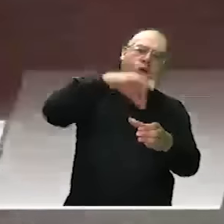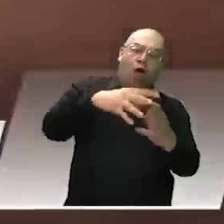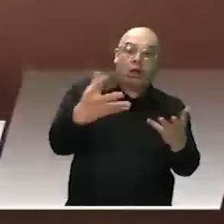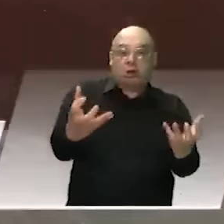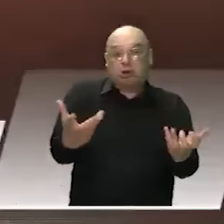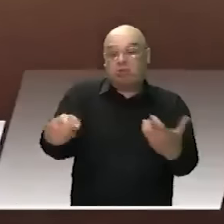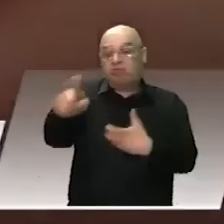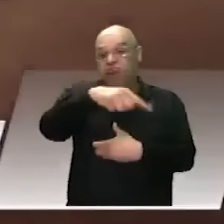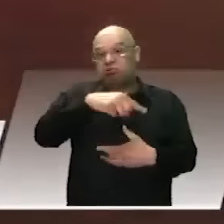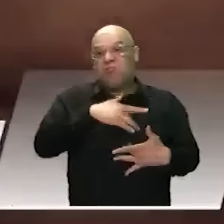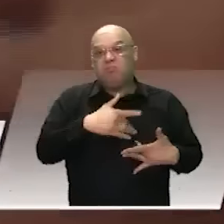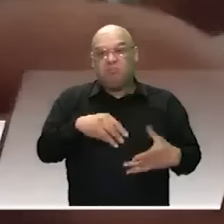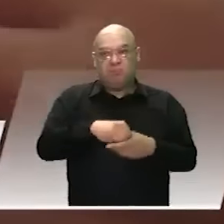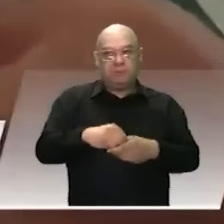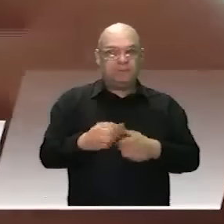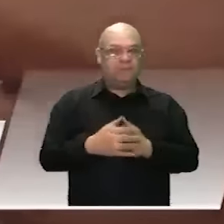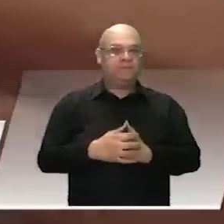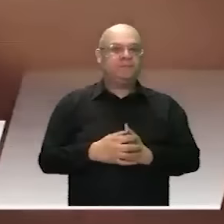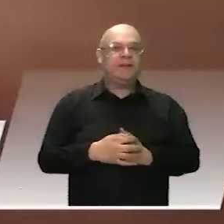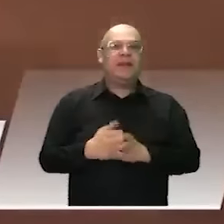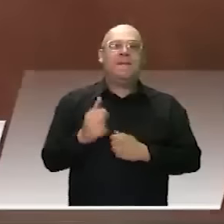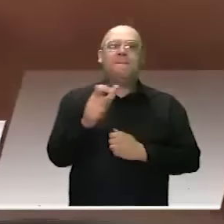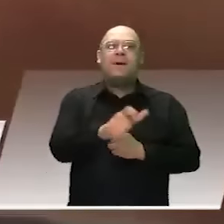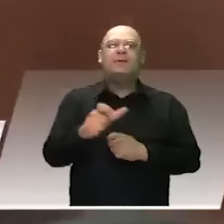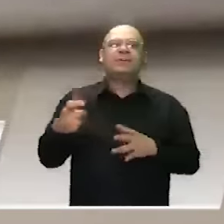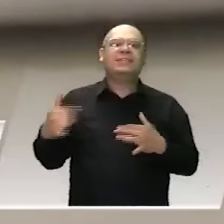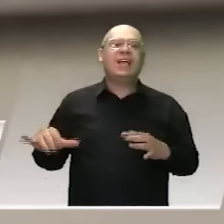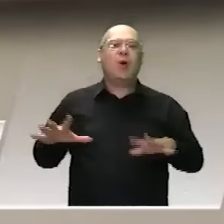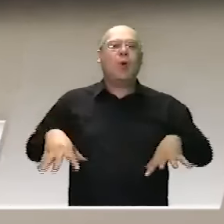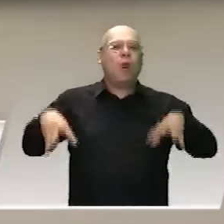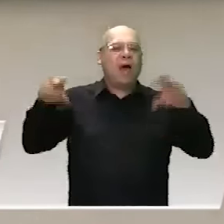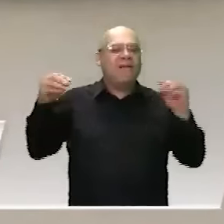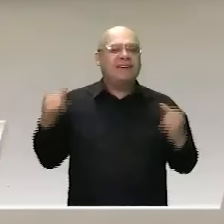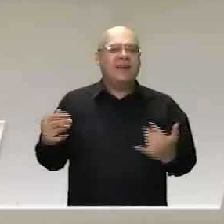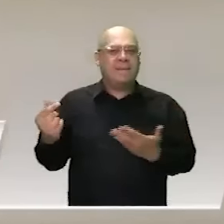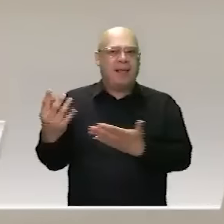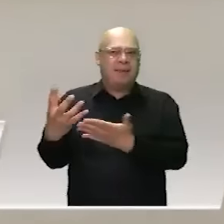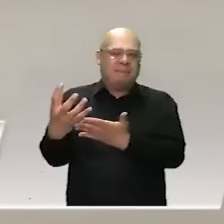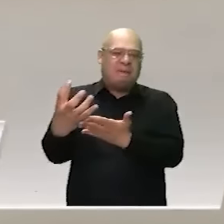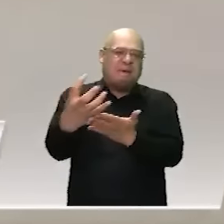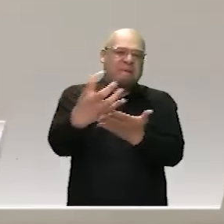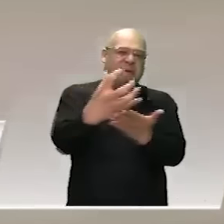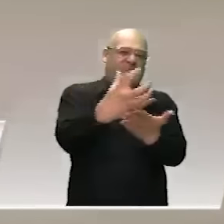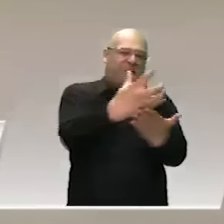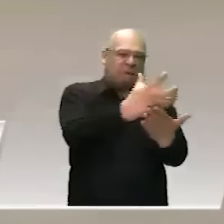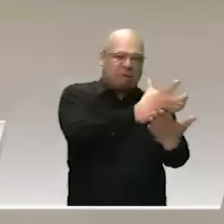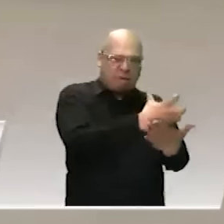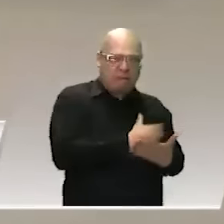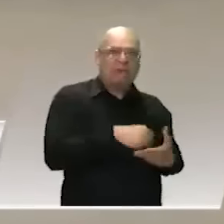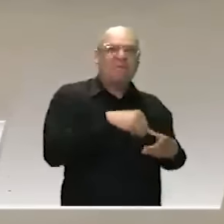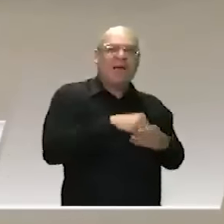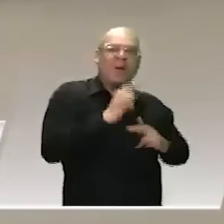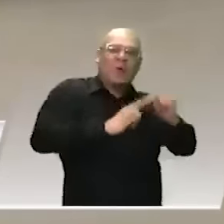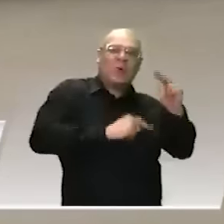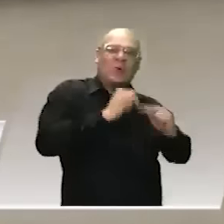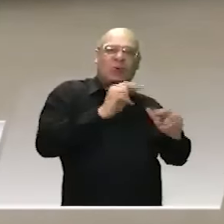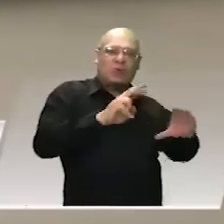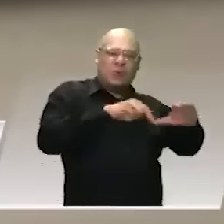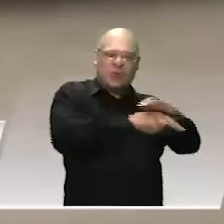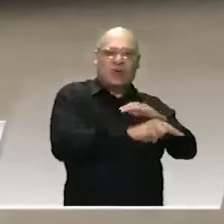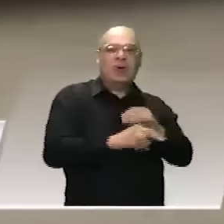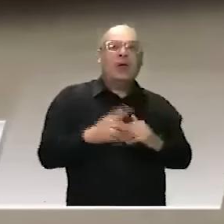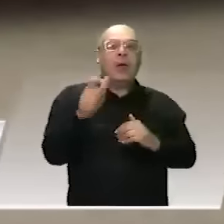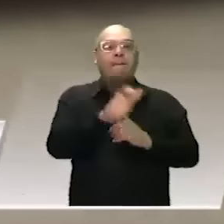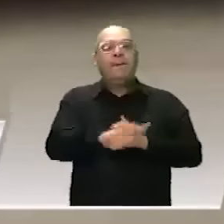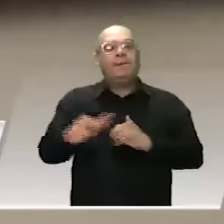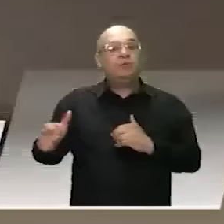aporte. Desde ya la población urabaense empezó a recoger el aporte a la vaca. A través de redes sociales, los aportantes expresan